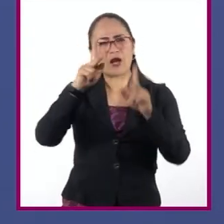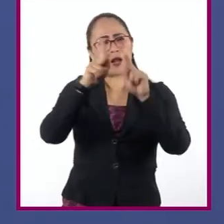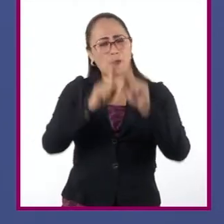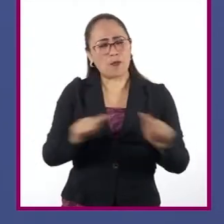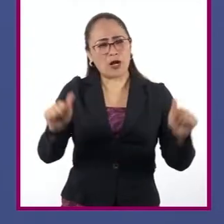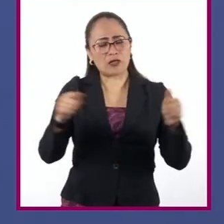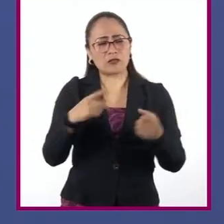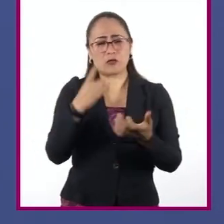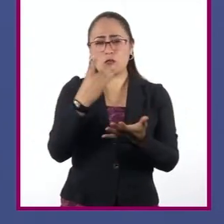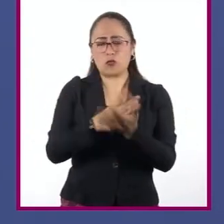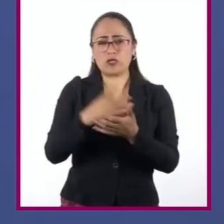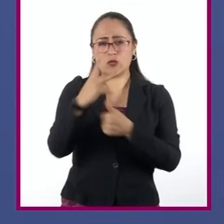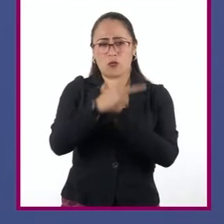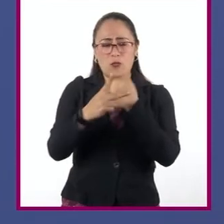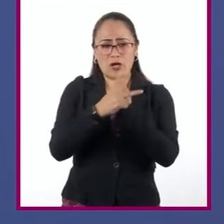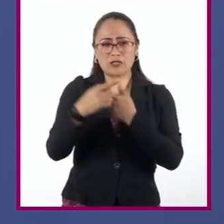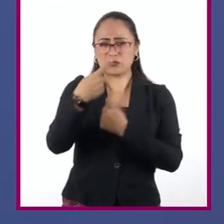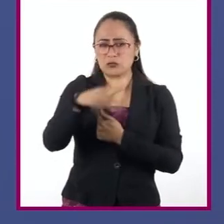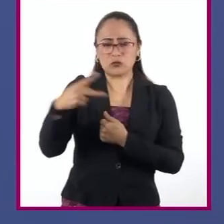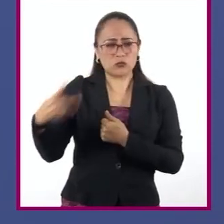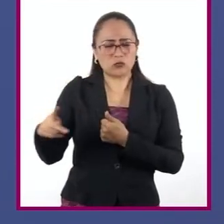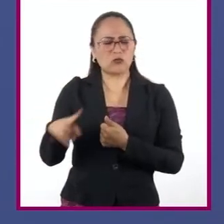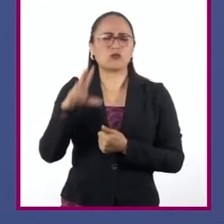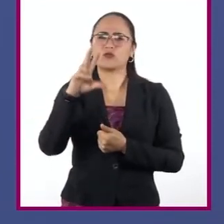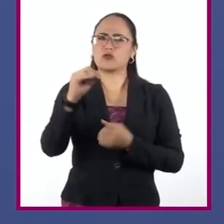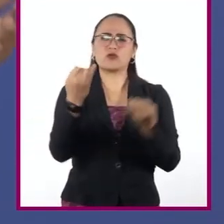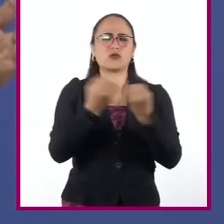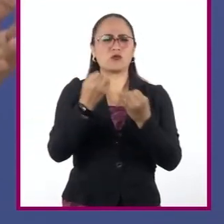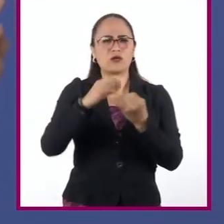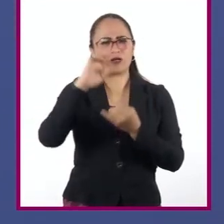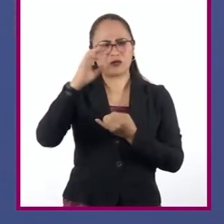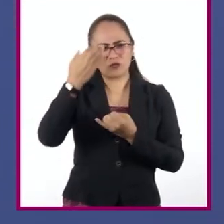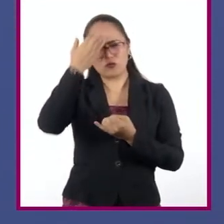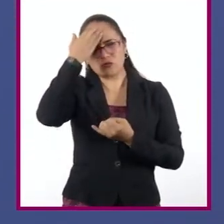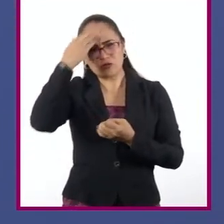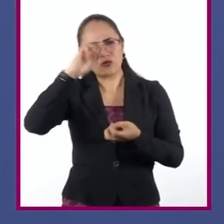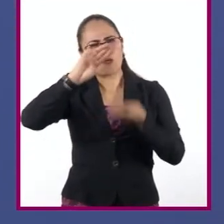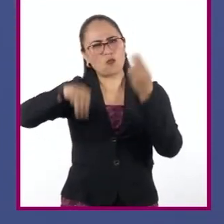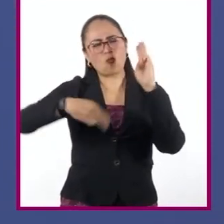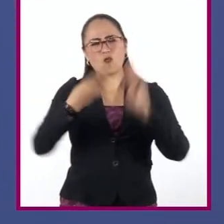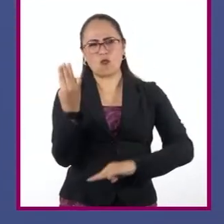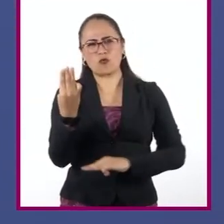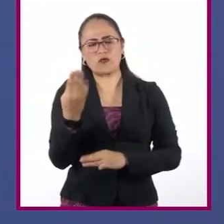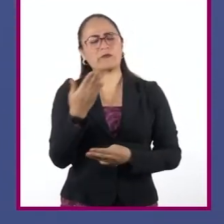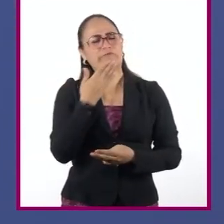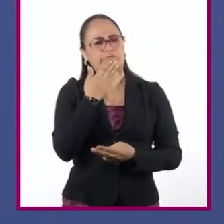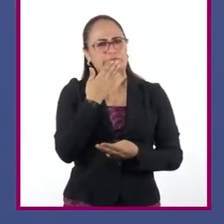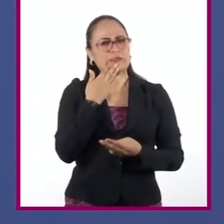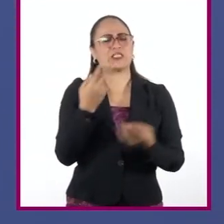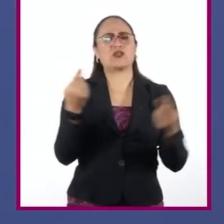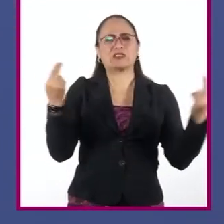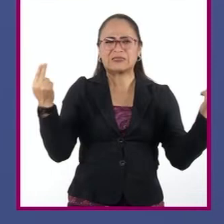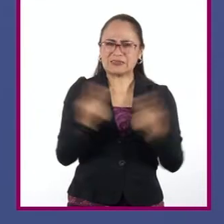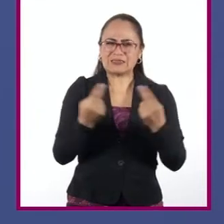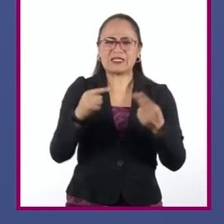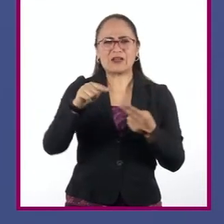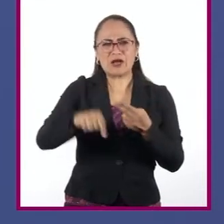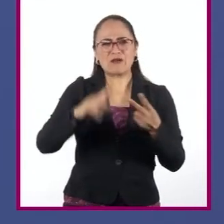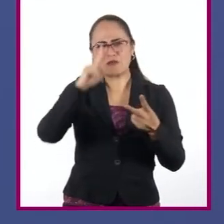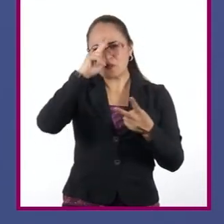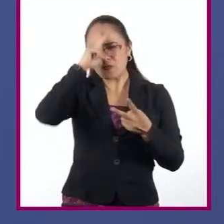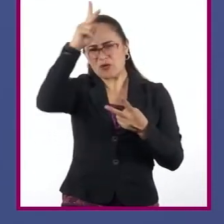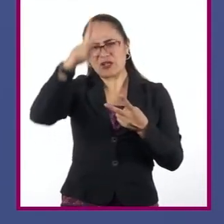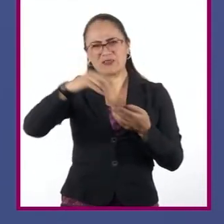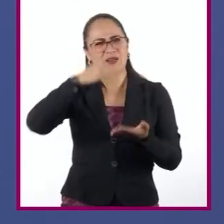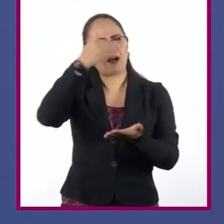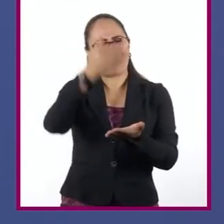sus países, sino que han sido reconocidas a nivel mundial, porque nos muestra la urgencia de abatir la violencia en